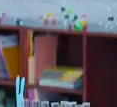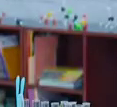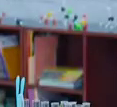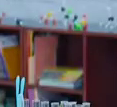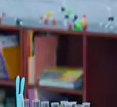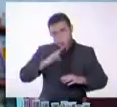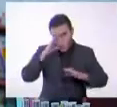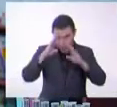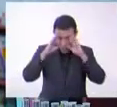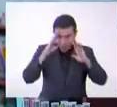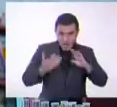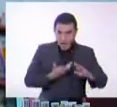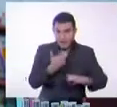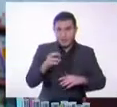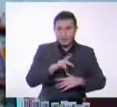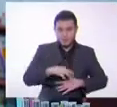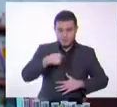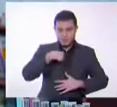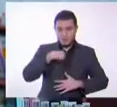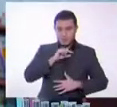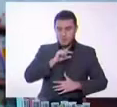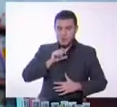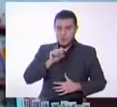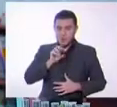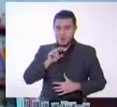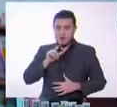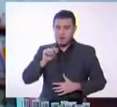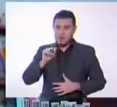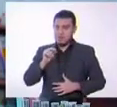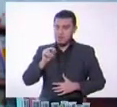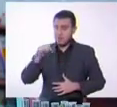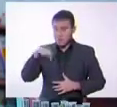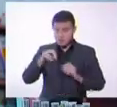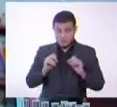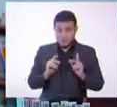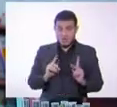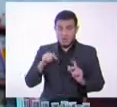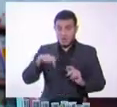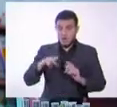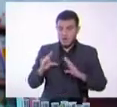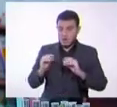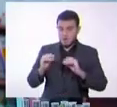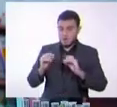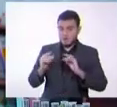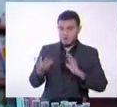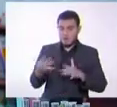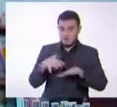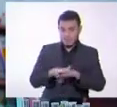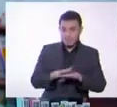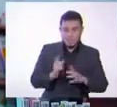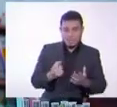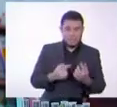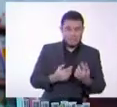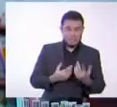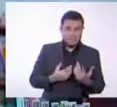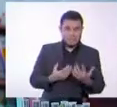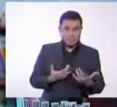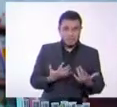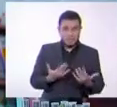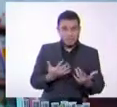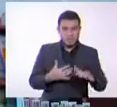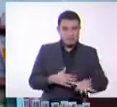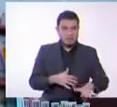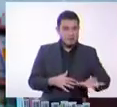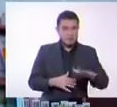Hola amigos, soy Orlando. En esta ocasión hablaremos sobre la relación que existe entre seres vivos que viven en una